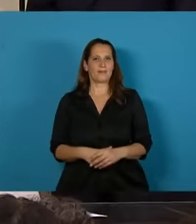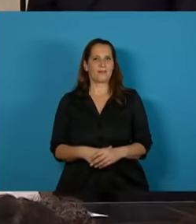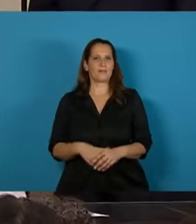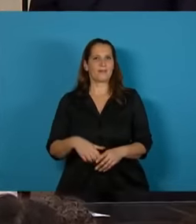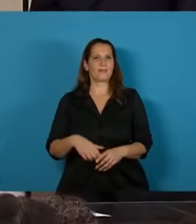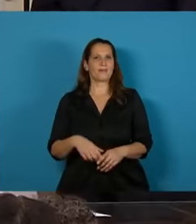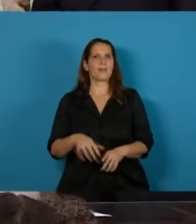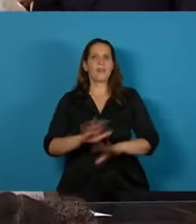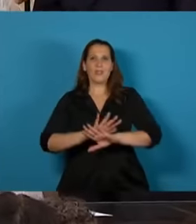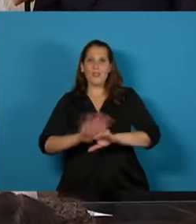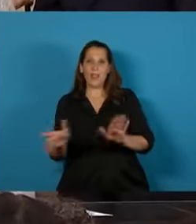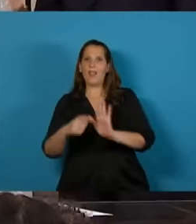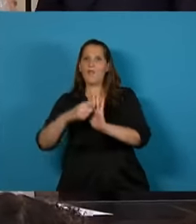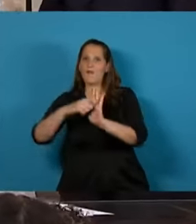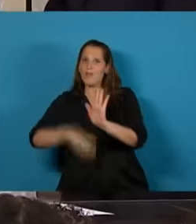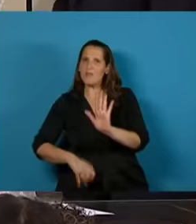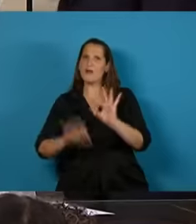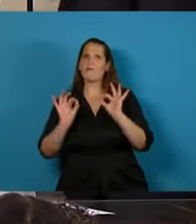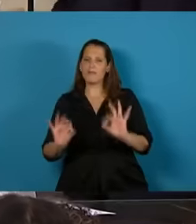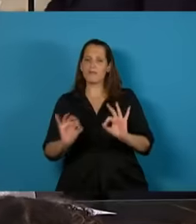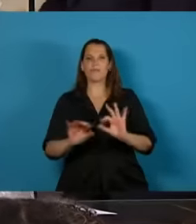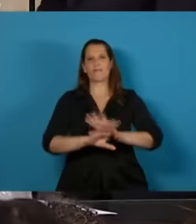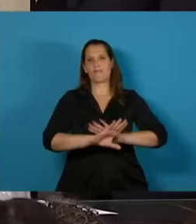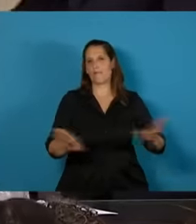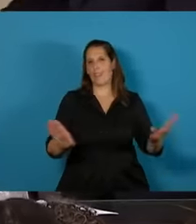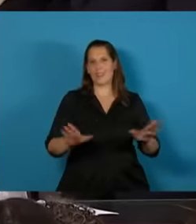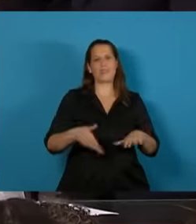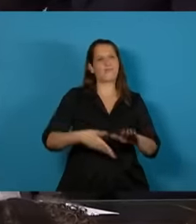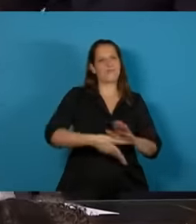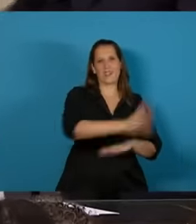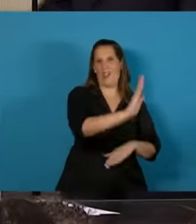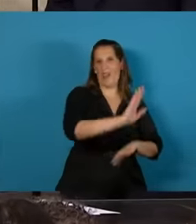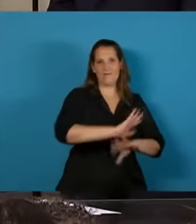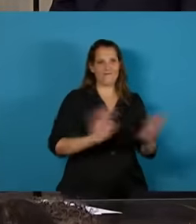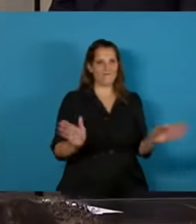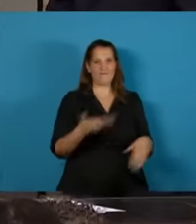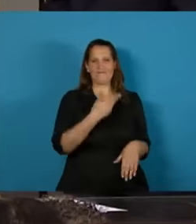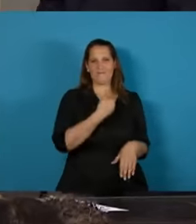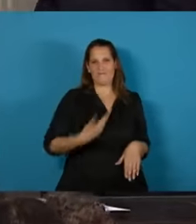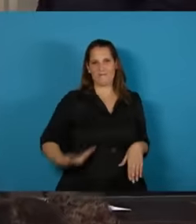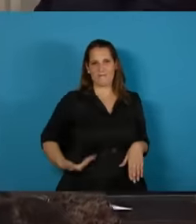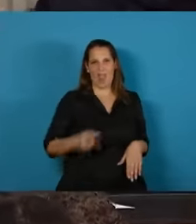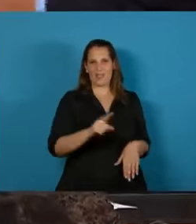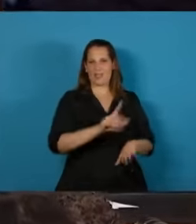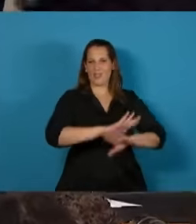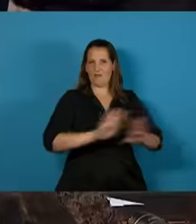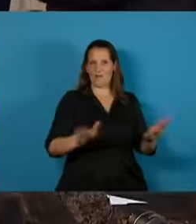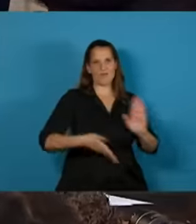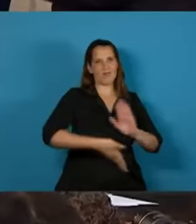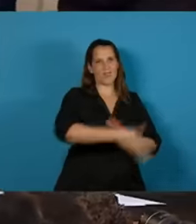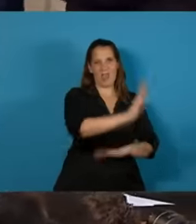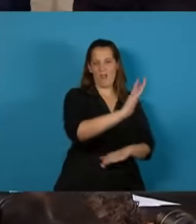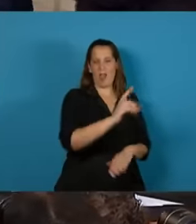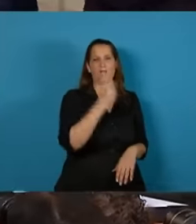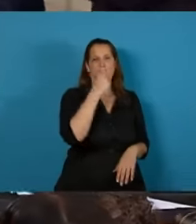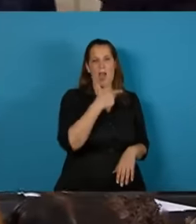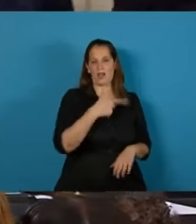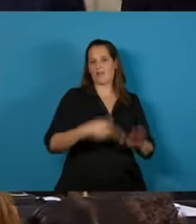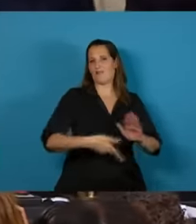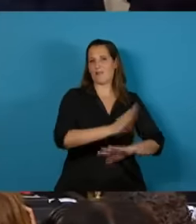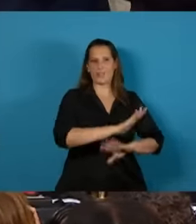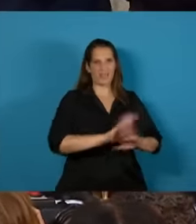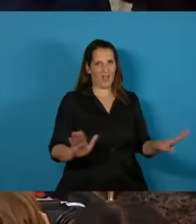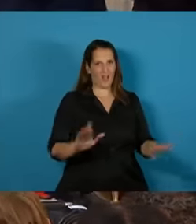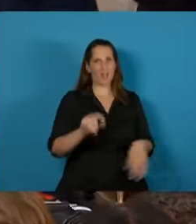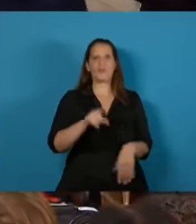Acaba de finalizar esta firma y se retira el presidente saliente, el ingeniero Mauricio Macri, junto a